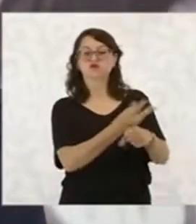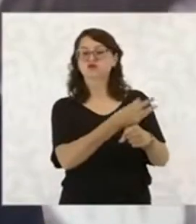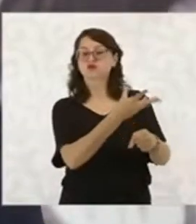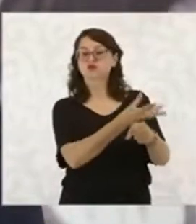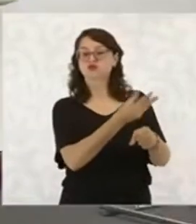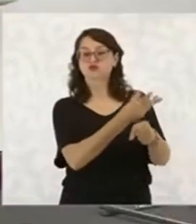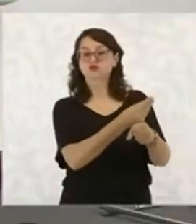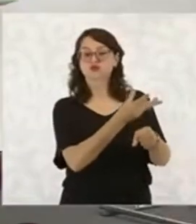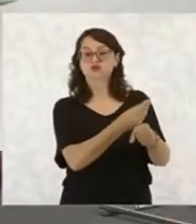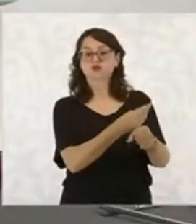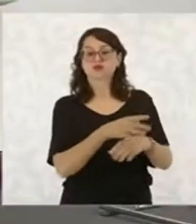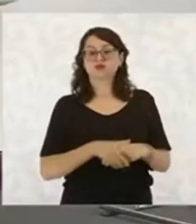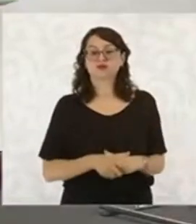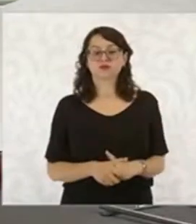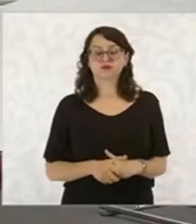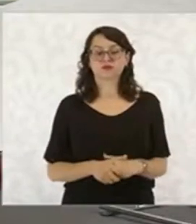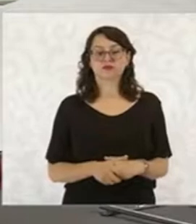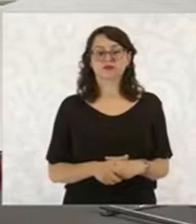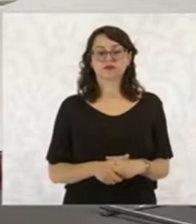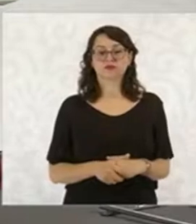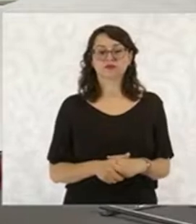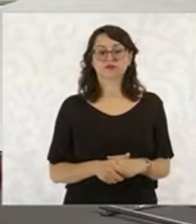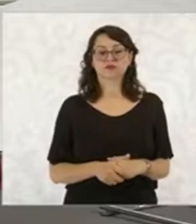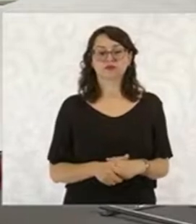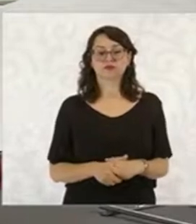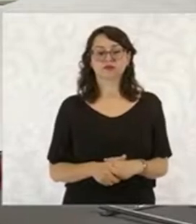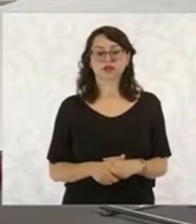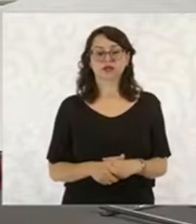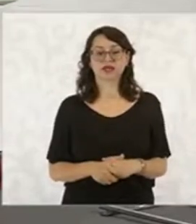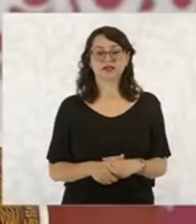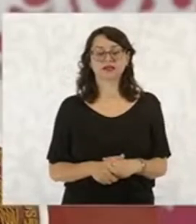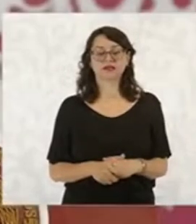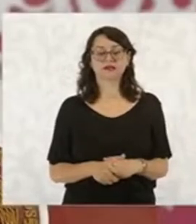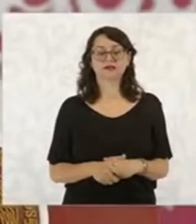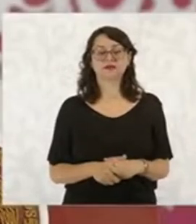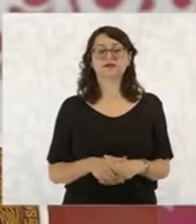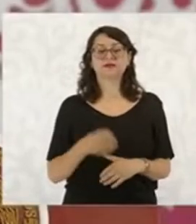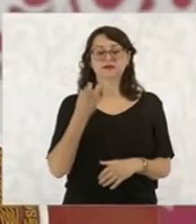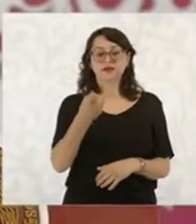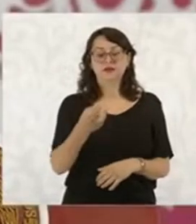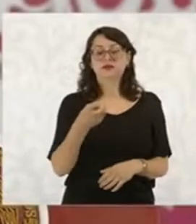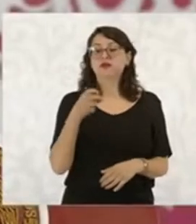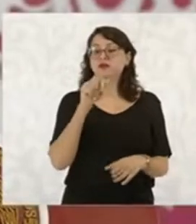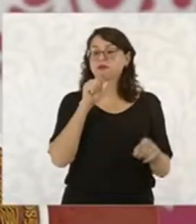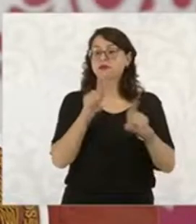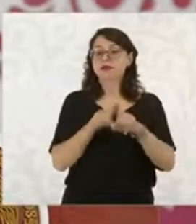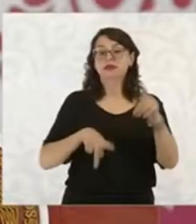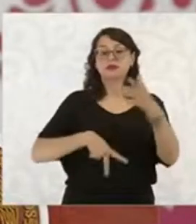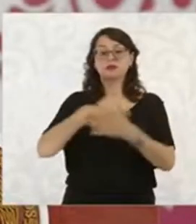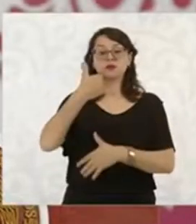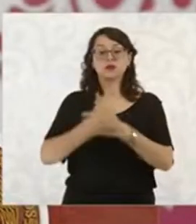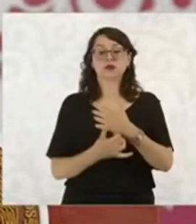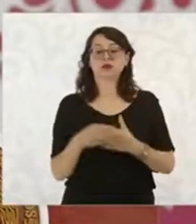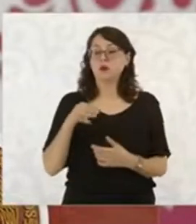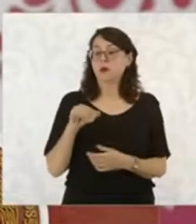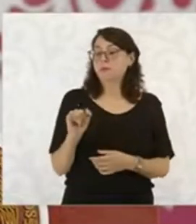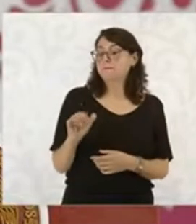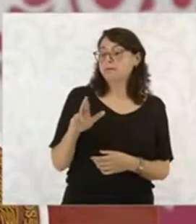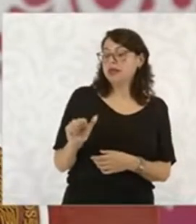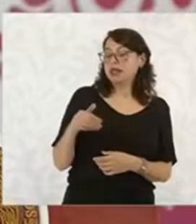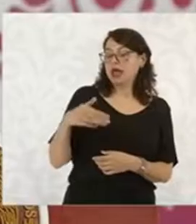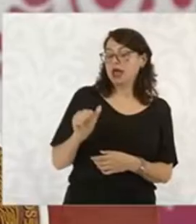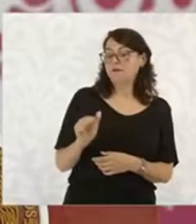colectores. Aquí cabe resaltar el gran proyecto de Miramar. Es un proyecto que contempla una planta de tratamiento de